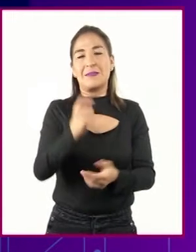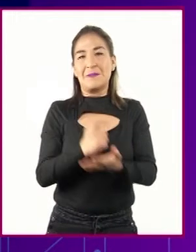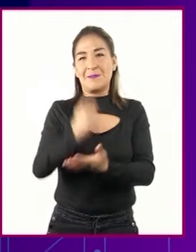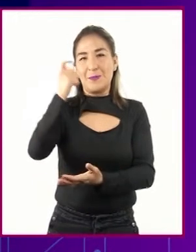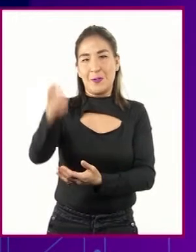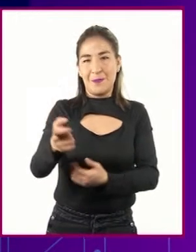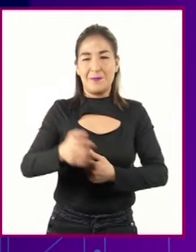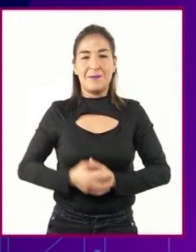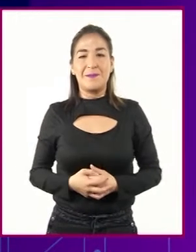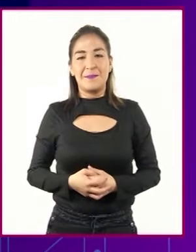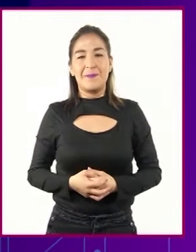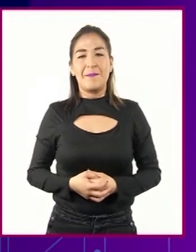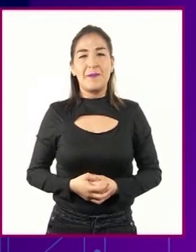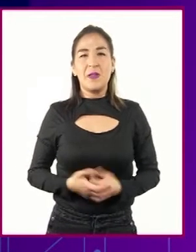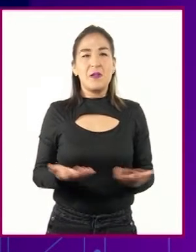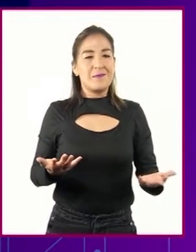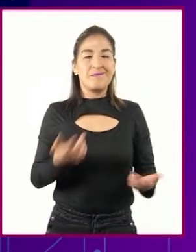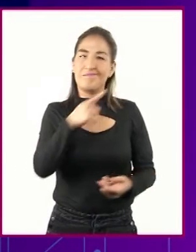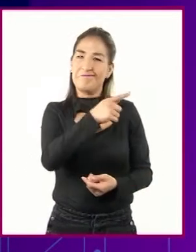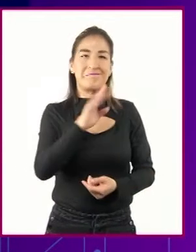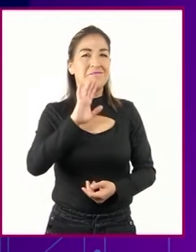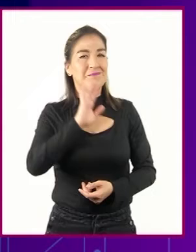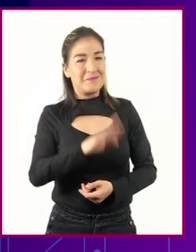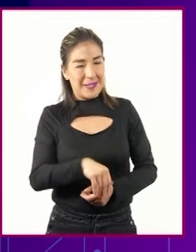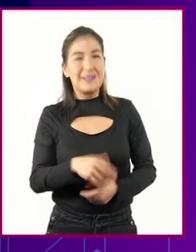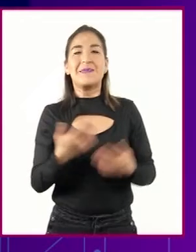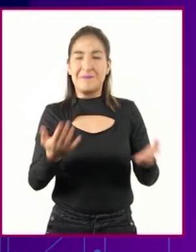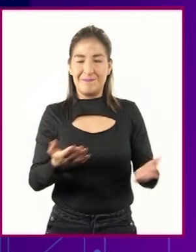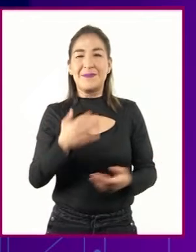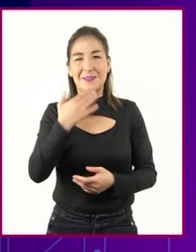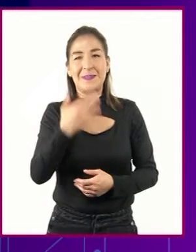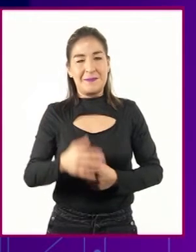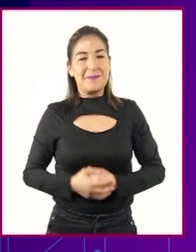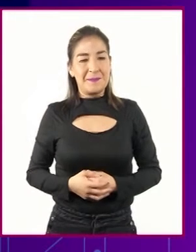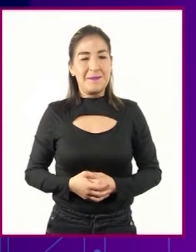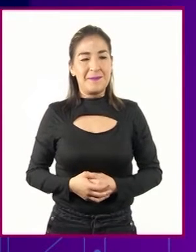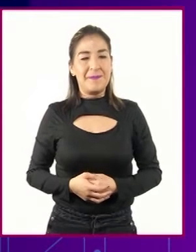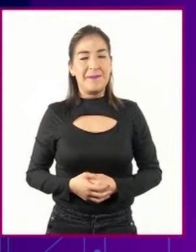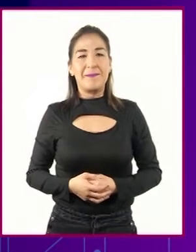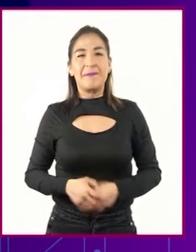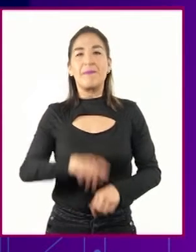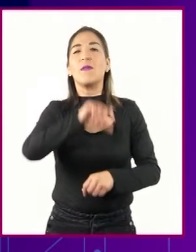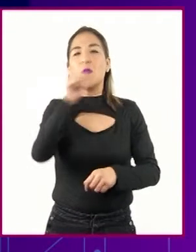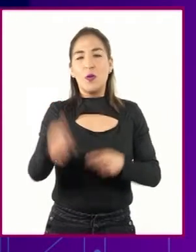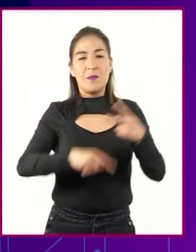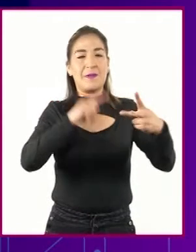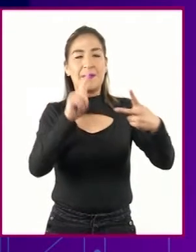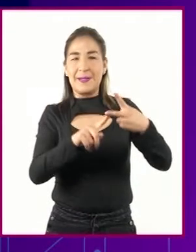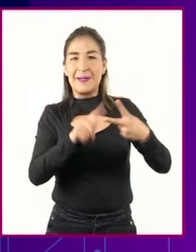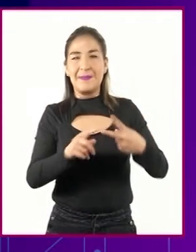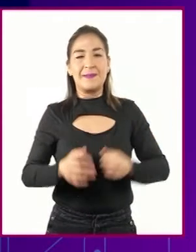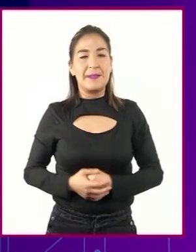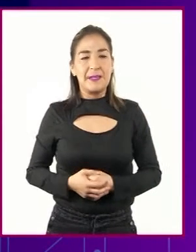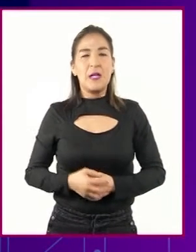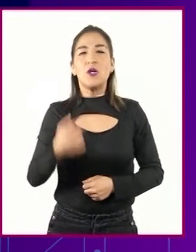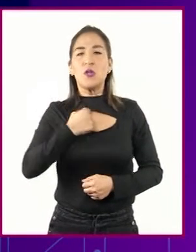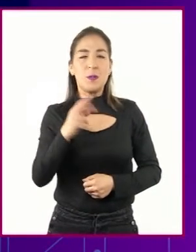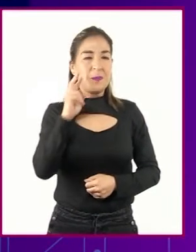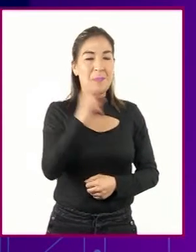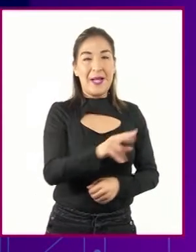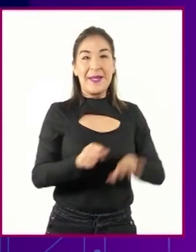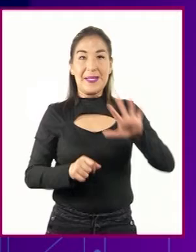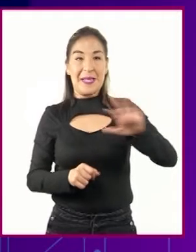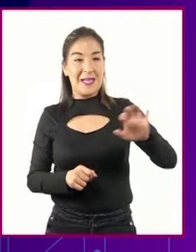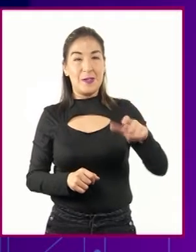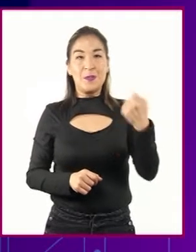compra. Lo cual es incorrecto. Bien. Bien, profesor. En la operación final, veo que a los 500